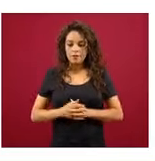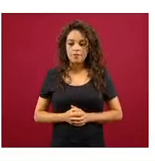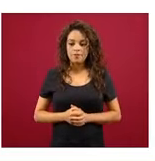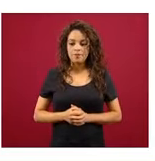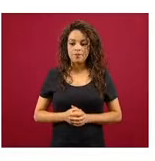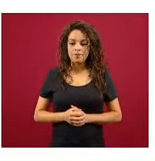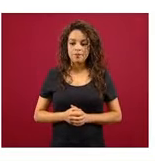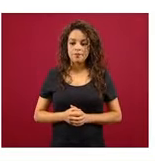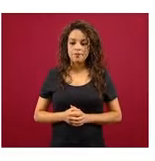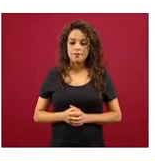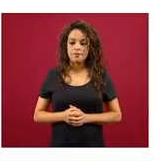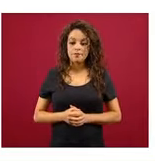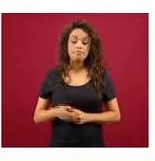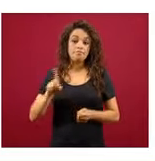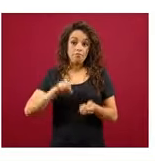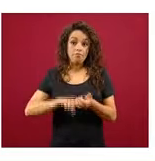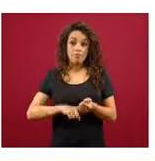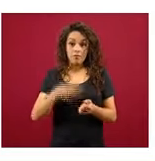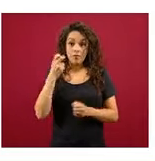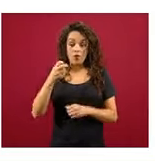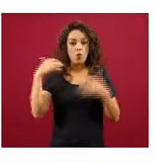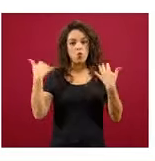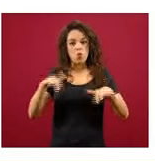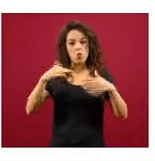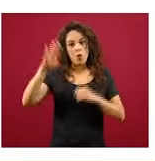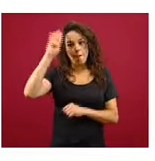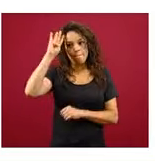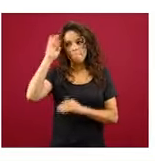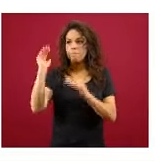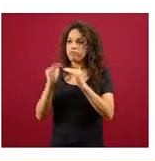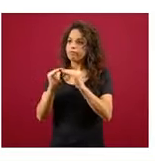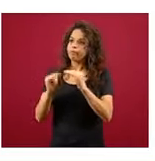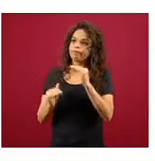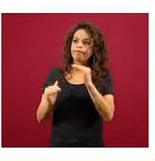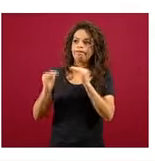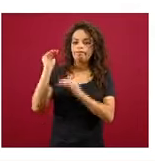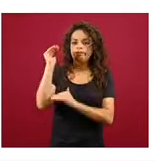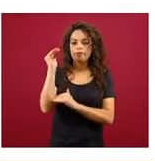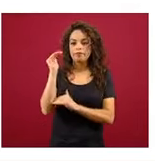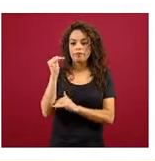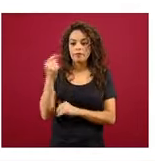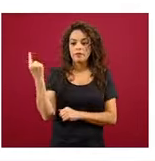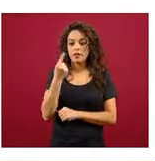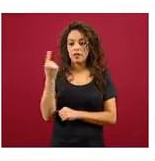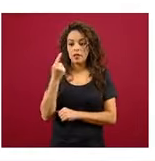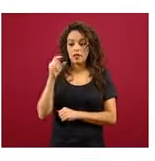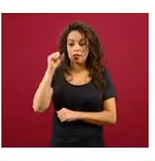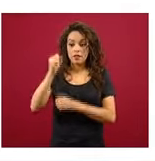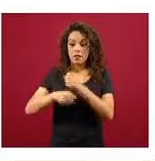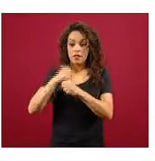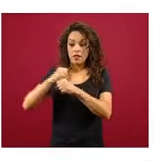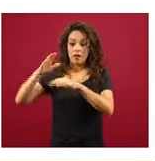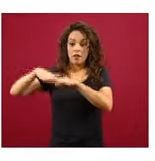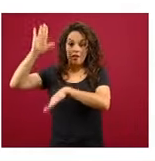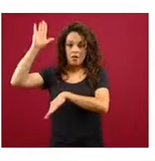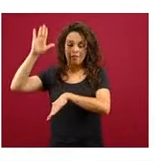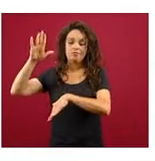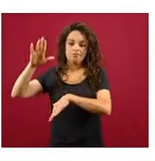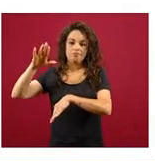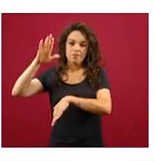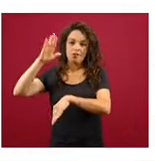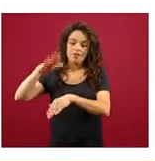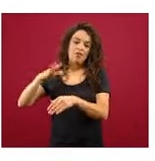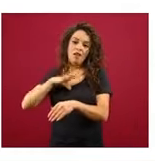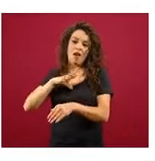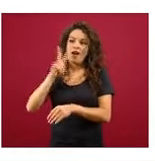agrupación, es por mucho muy alta en relación de los mayores de 60 a los que tienen menos de 60 años, de un